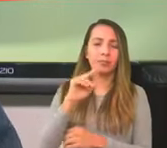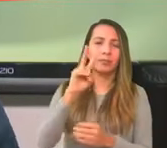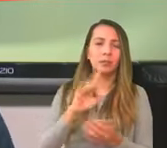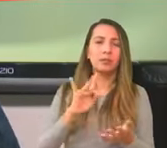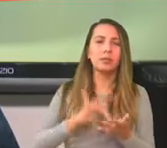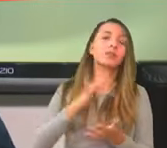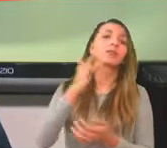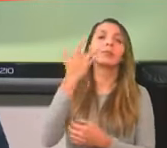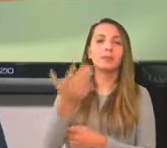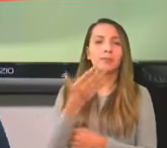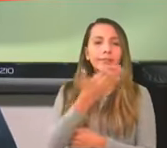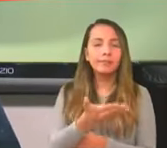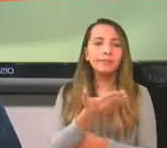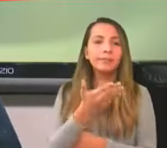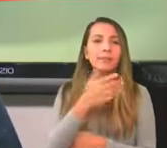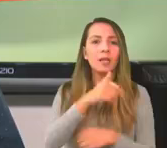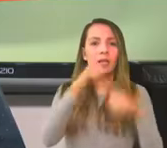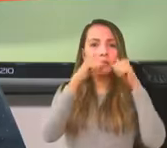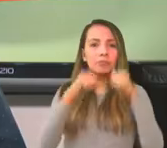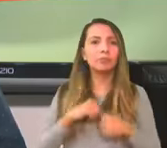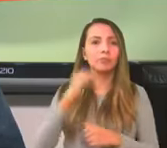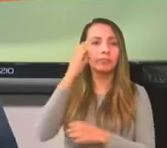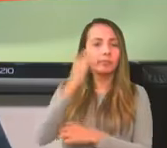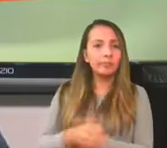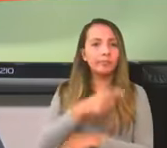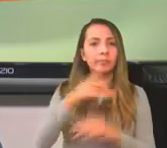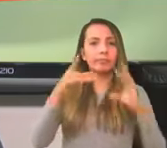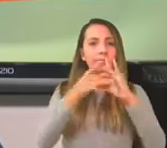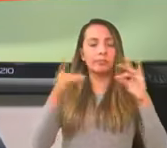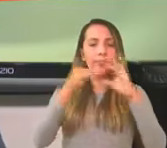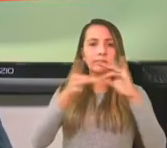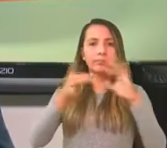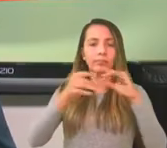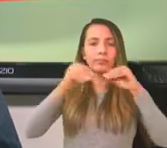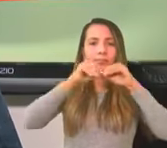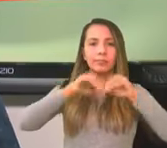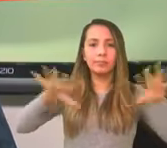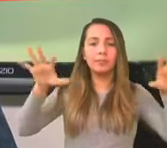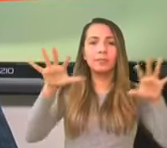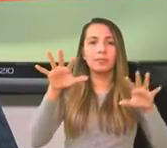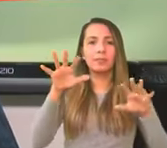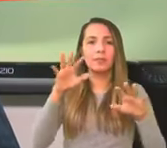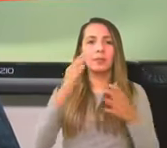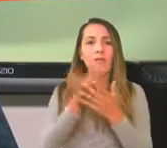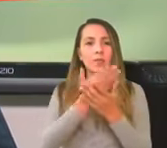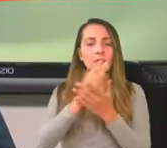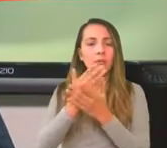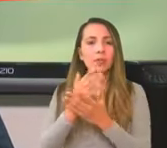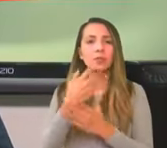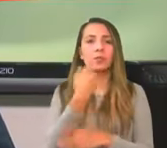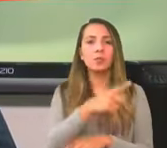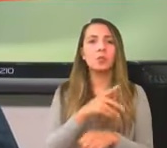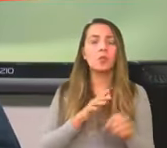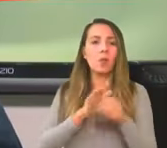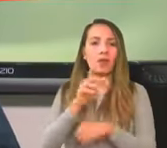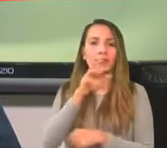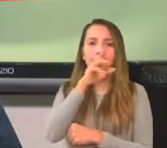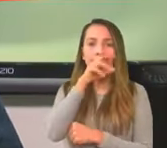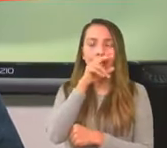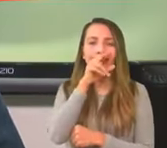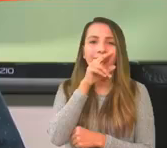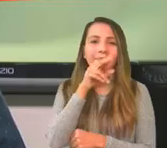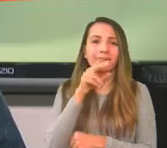Lánzate esta atención que tiene para dirigir y comentar y compartir la preocupación